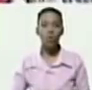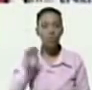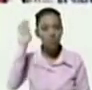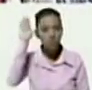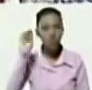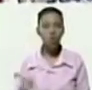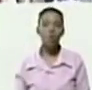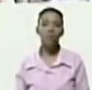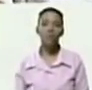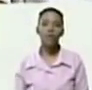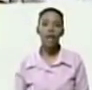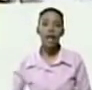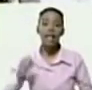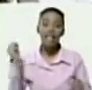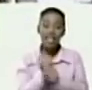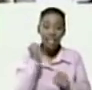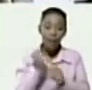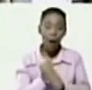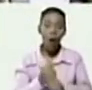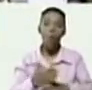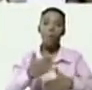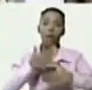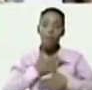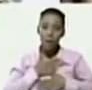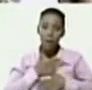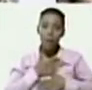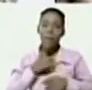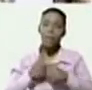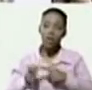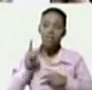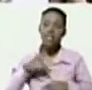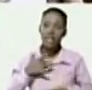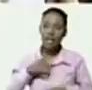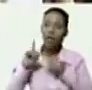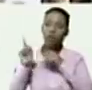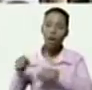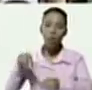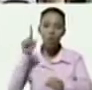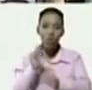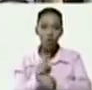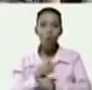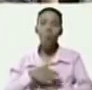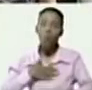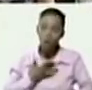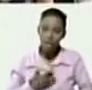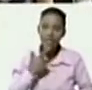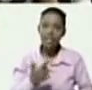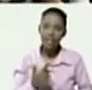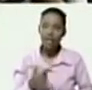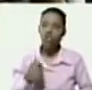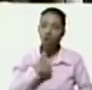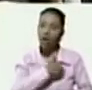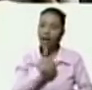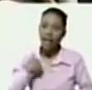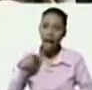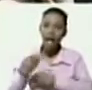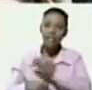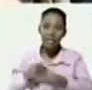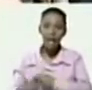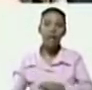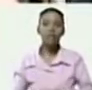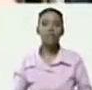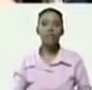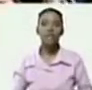Esa era la labor que tenía para mí, pero sentí que usted era el único que podía hacer lo que yo quería hacer y como